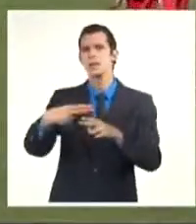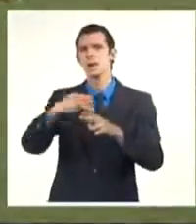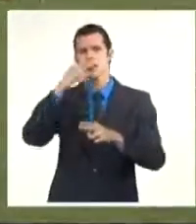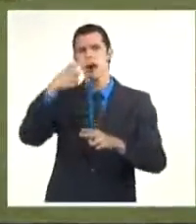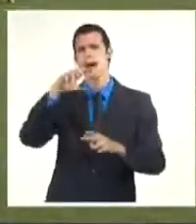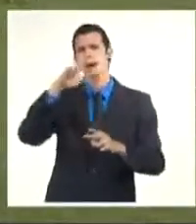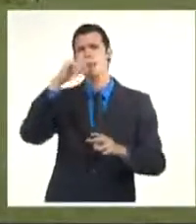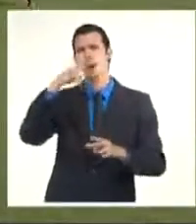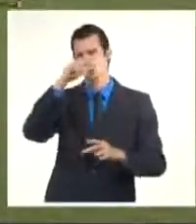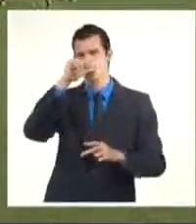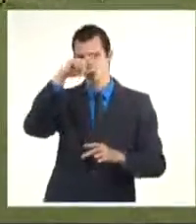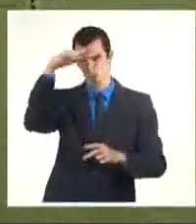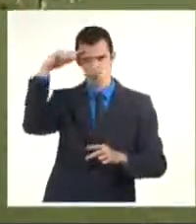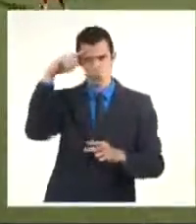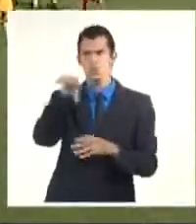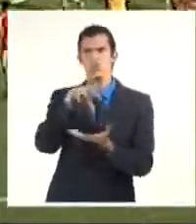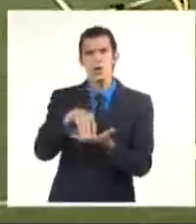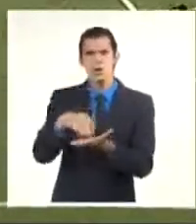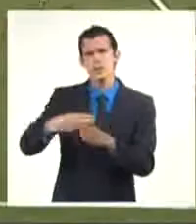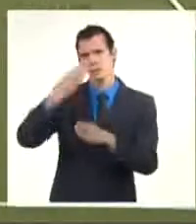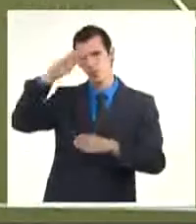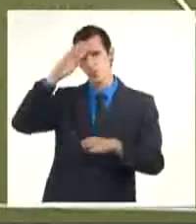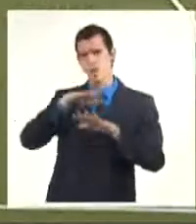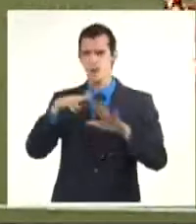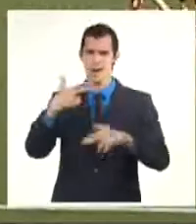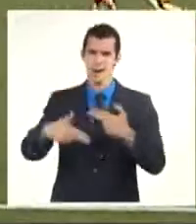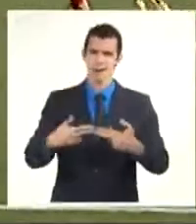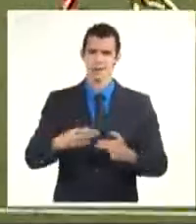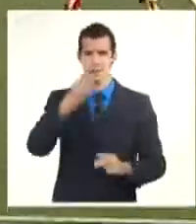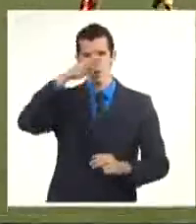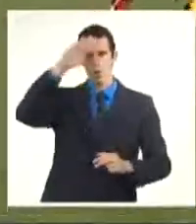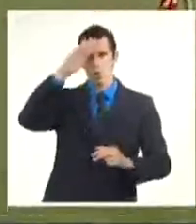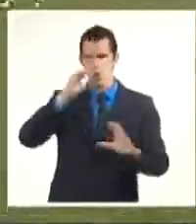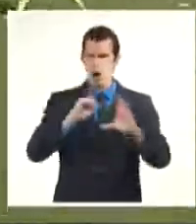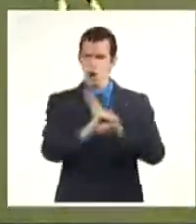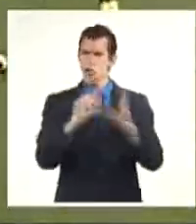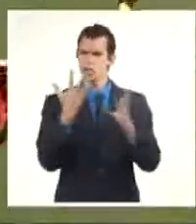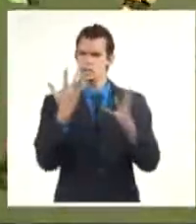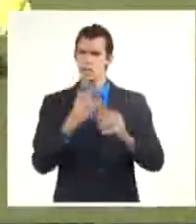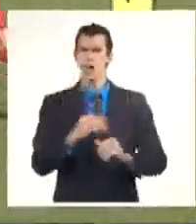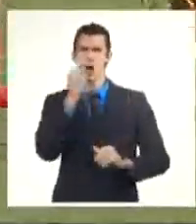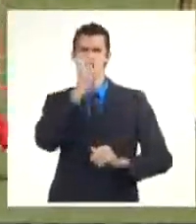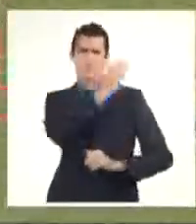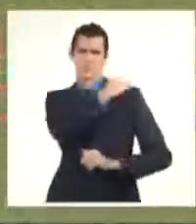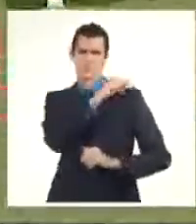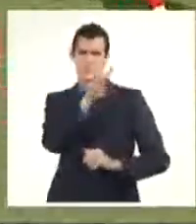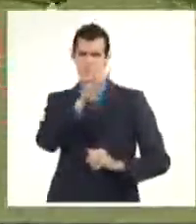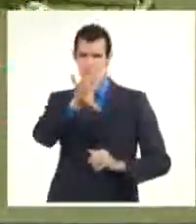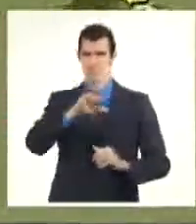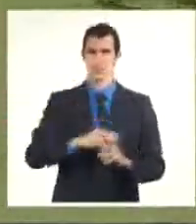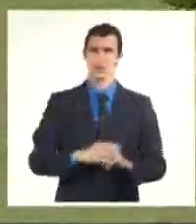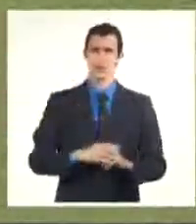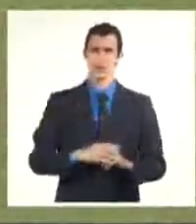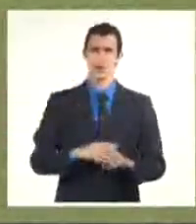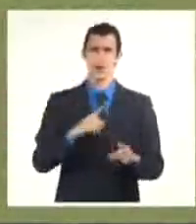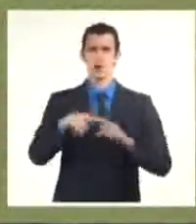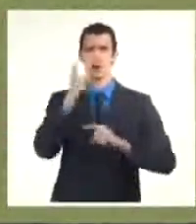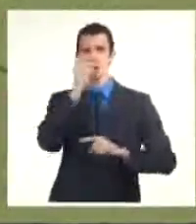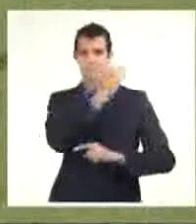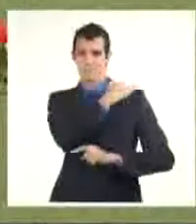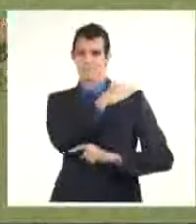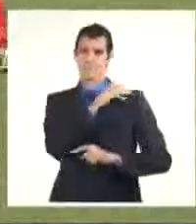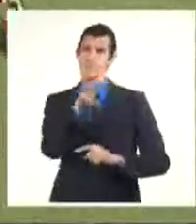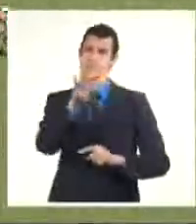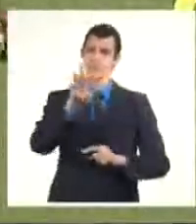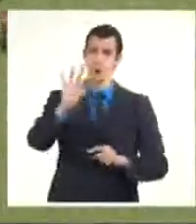efectuado en el Antonio Maceo de Santiago de Cuba. Por Cuba marcaron William Pozo al 35, Arichel Hernández al 38 y Luis Paradela